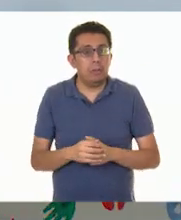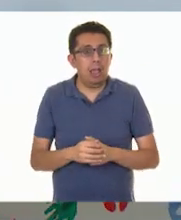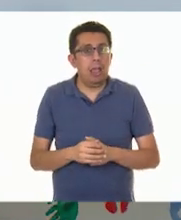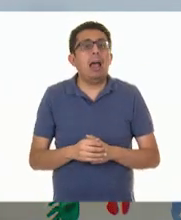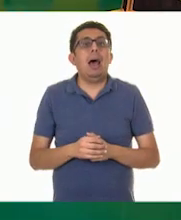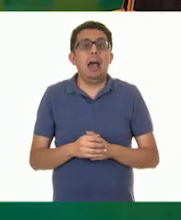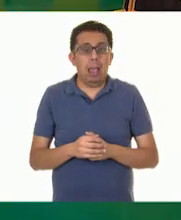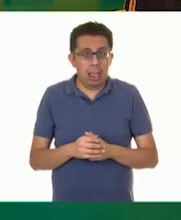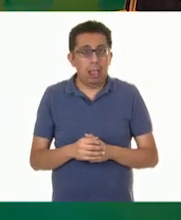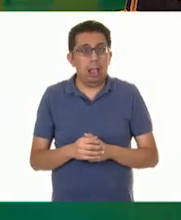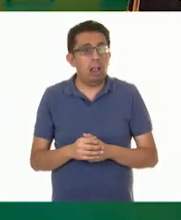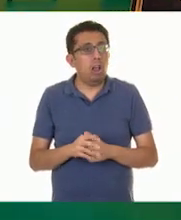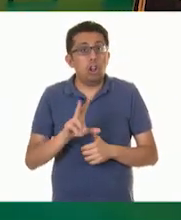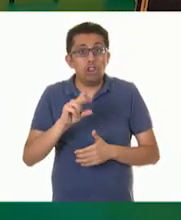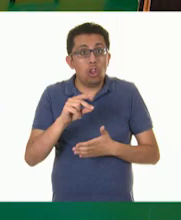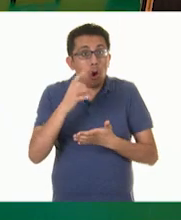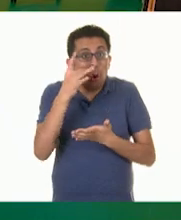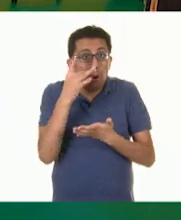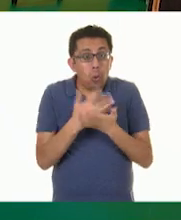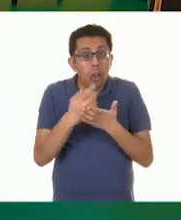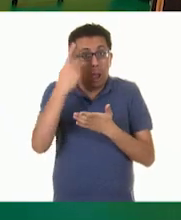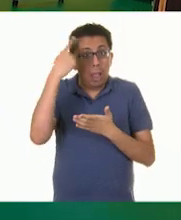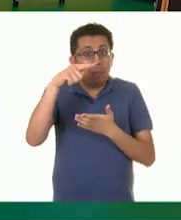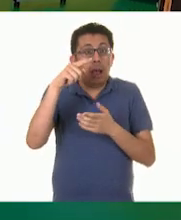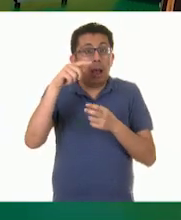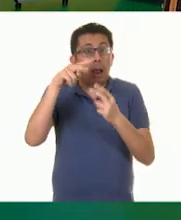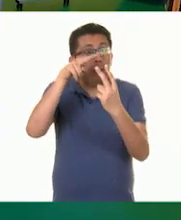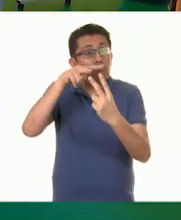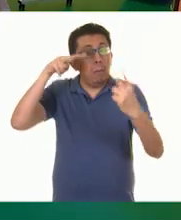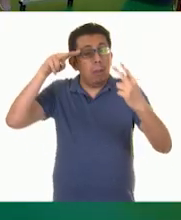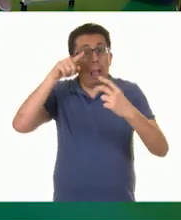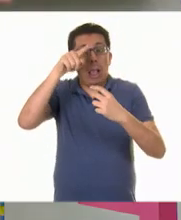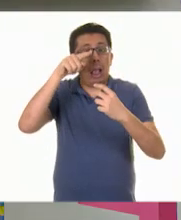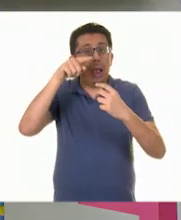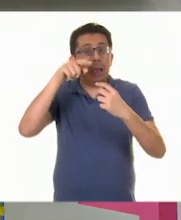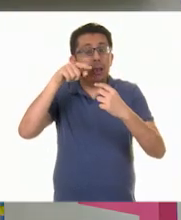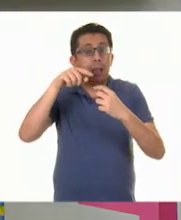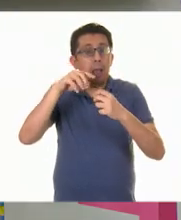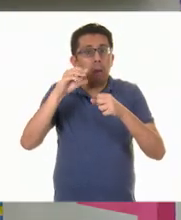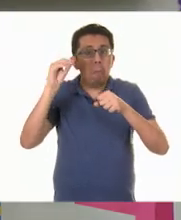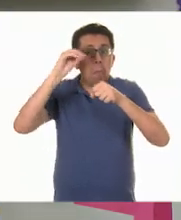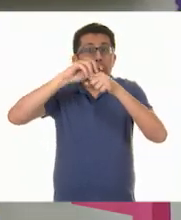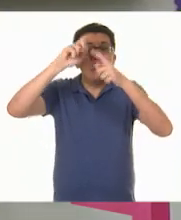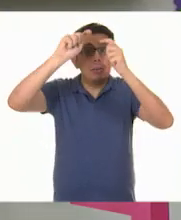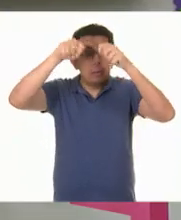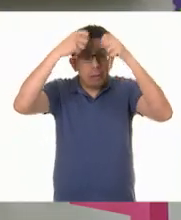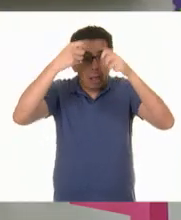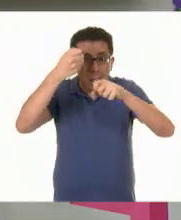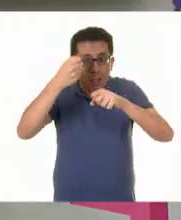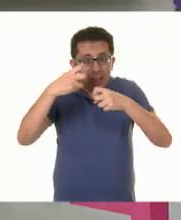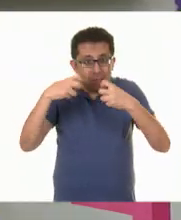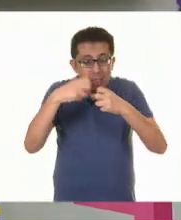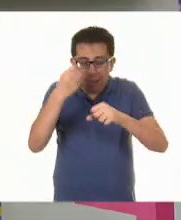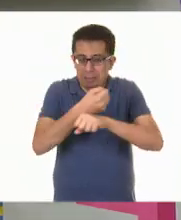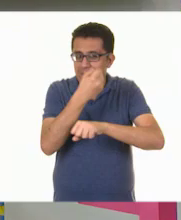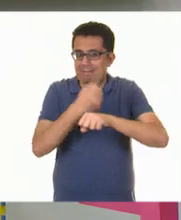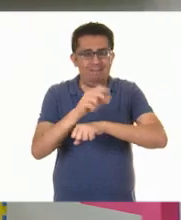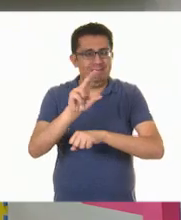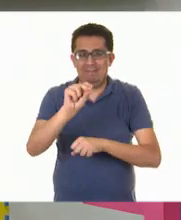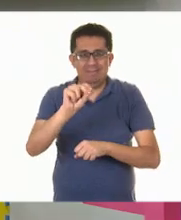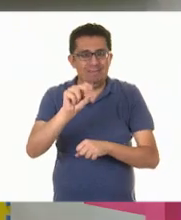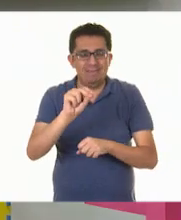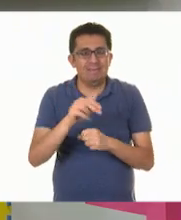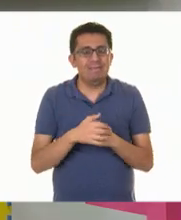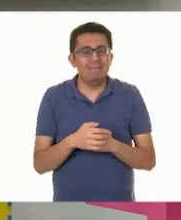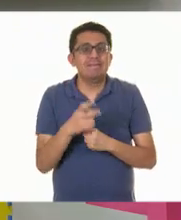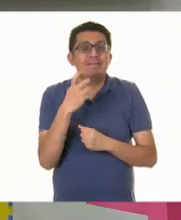sea que no nada más son para los tenis que a veces vemos colgando, ¿verdad? No, son tienen una realmente su función función es para realizar las llamadas telefónicas que y hacemos